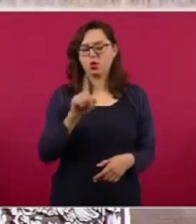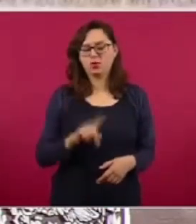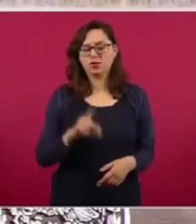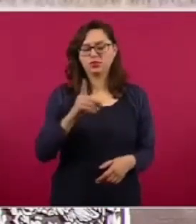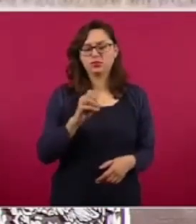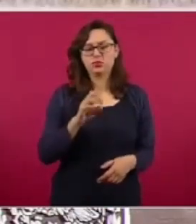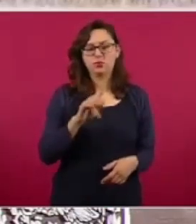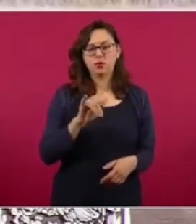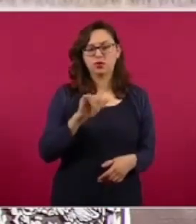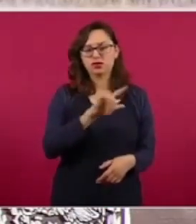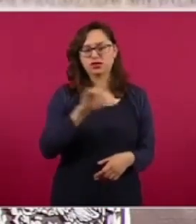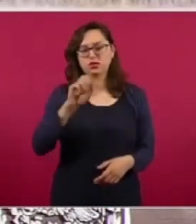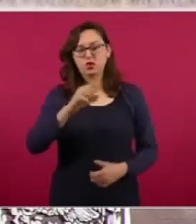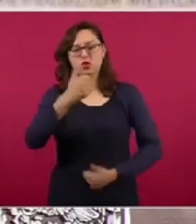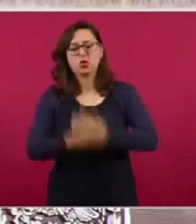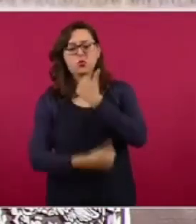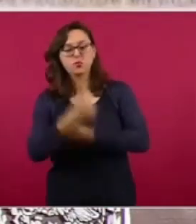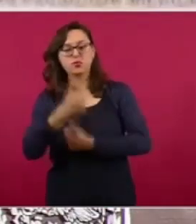oposición.